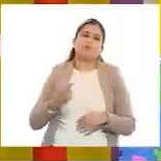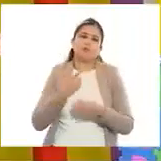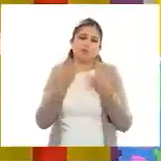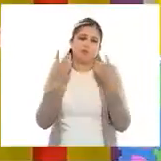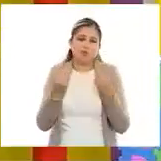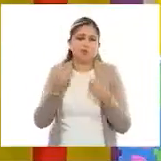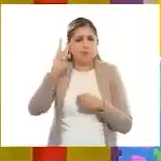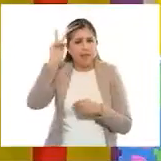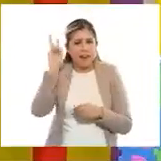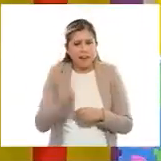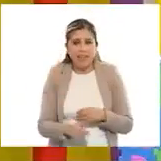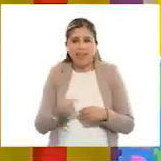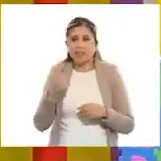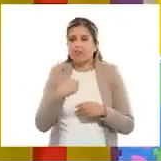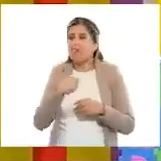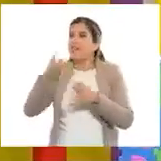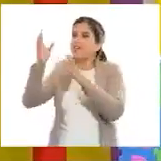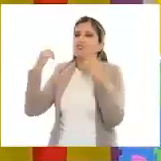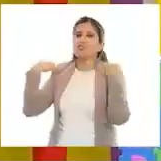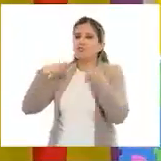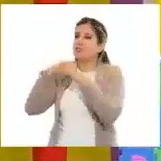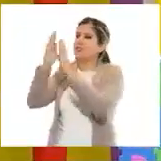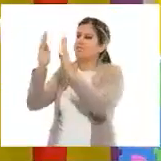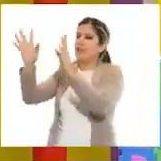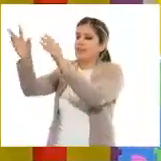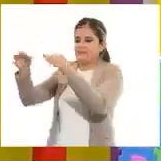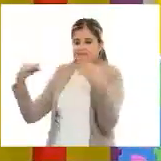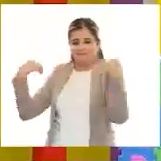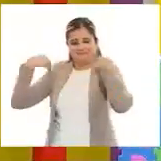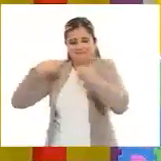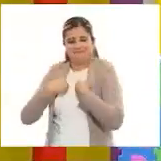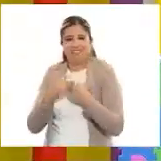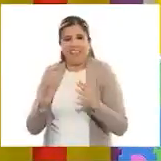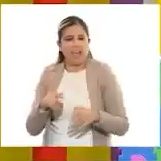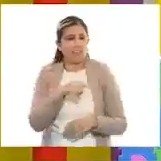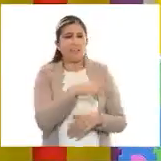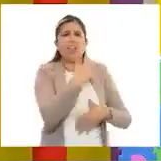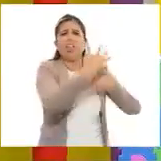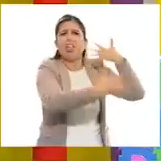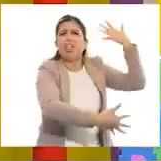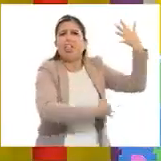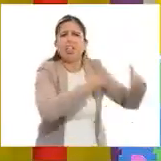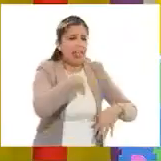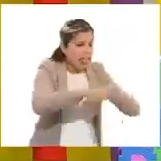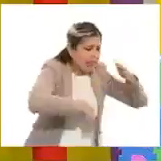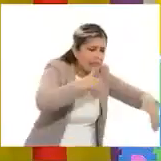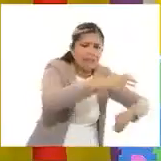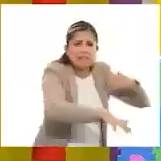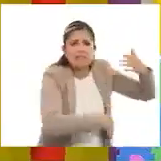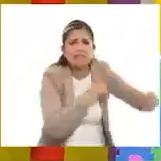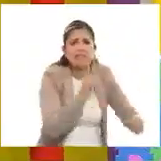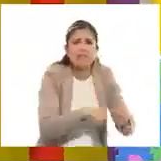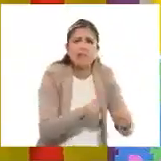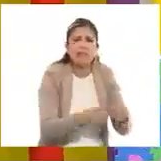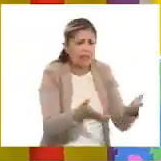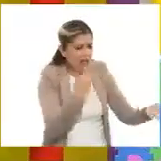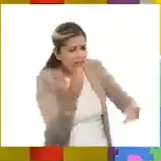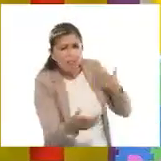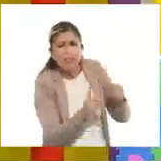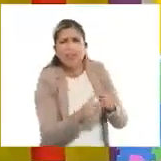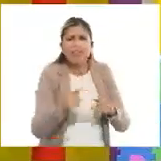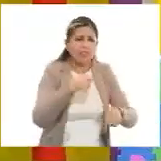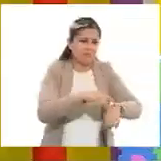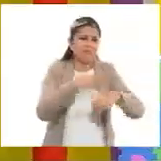verdad, si voy a perder tiempo en revolver toda mi ropa para encontrar un suéter, que si desde el principio yo lo tuviera ahí